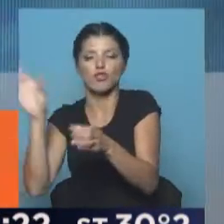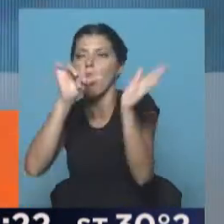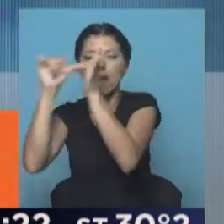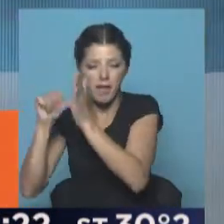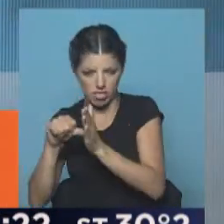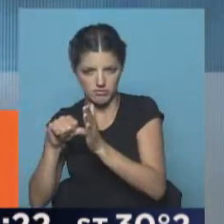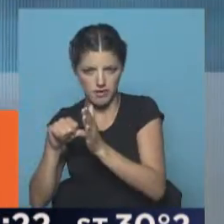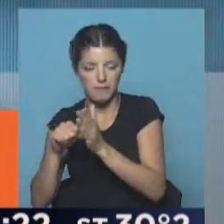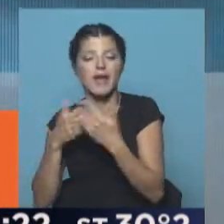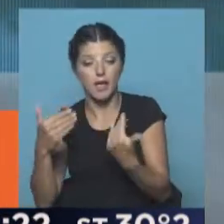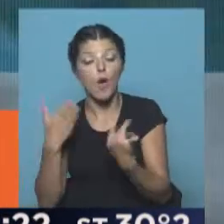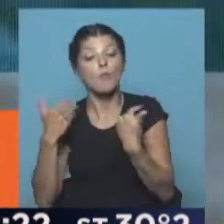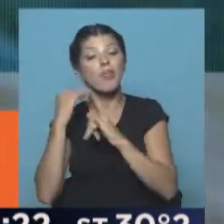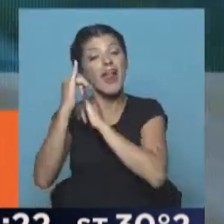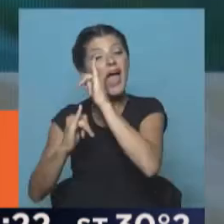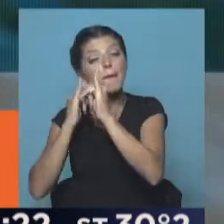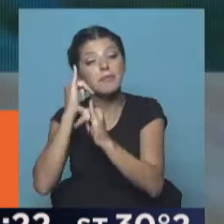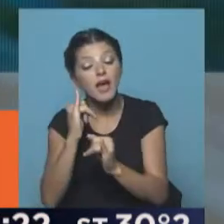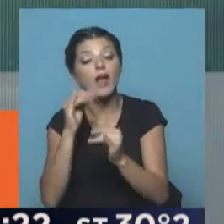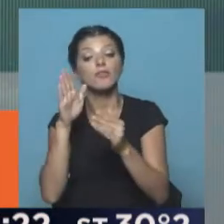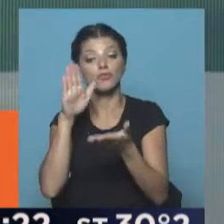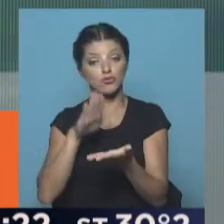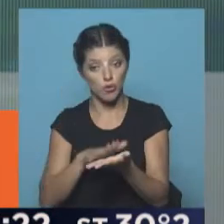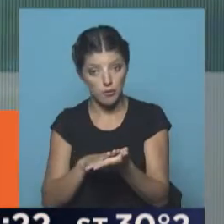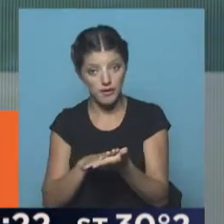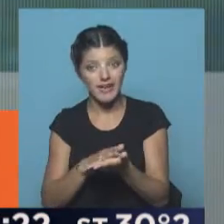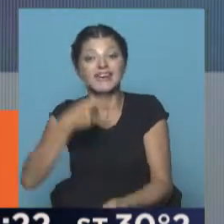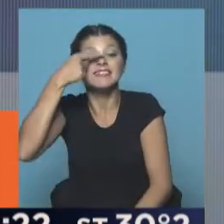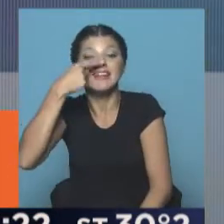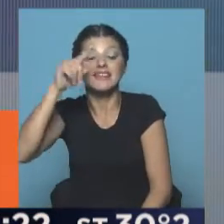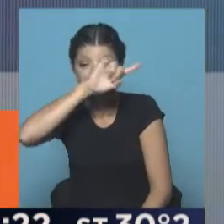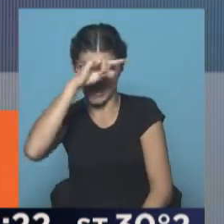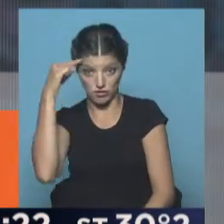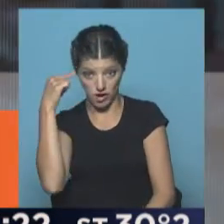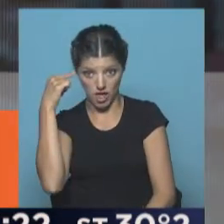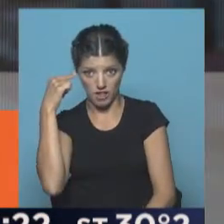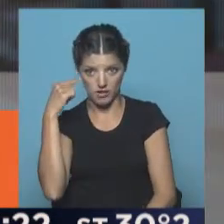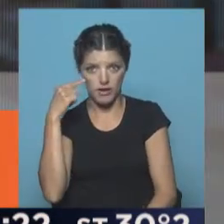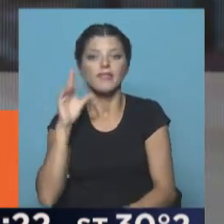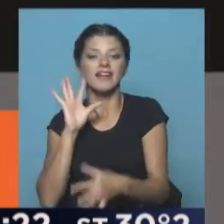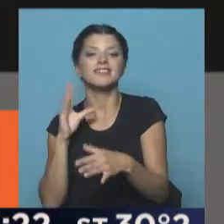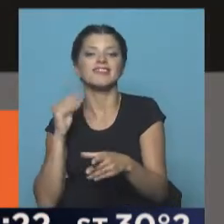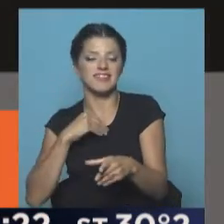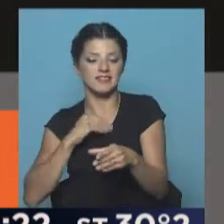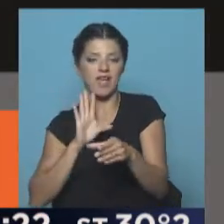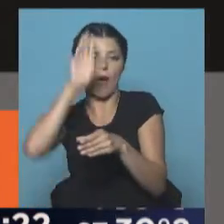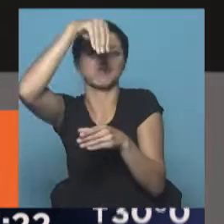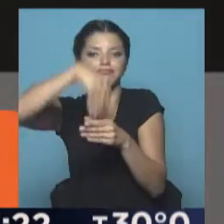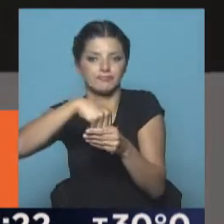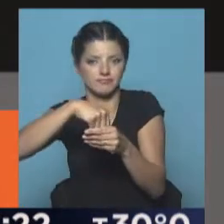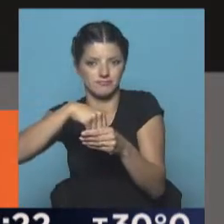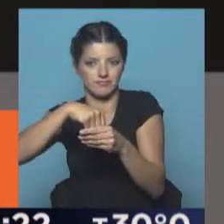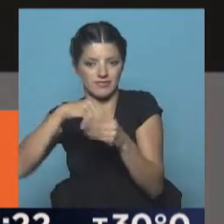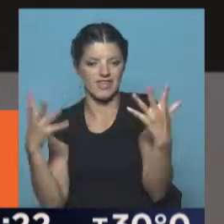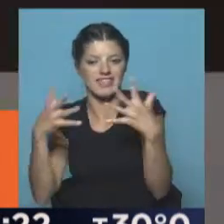para reivindicar o para explicar lo que es el fenómeno del interés nacional, es decir, de la pertenencia a un determinado país.